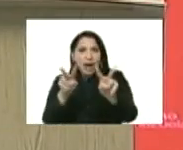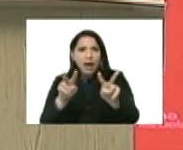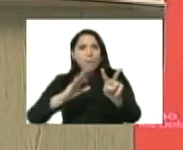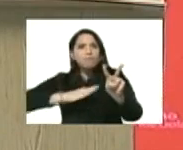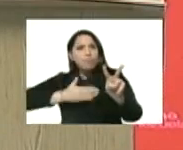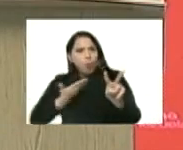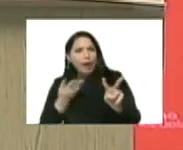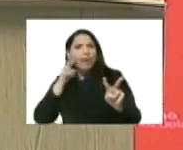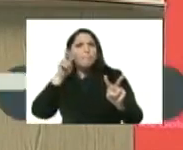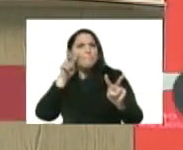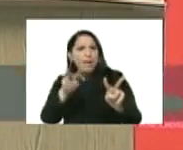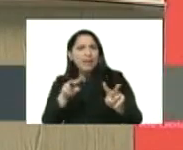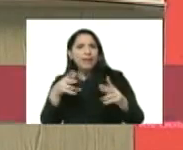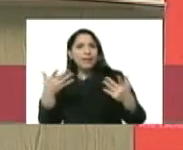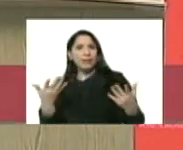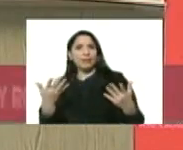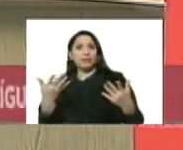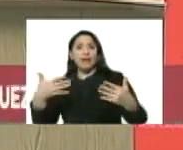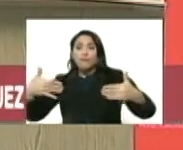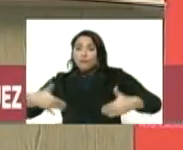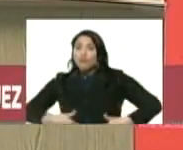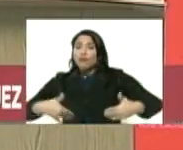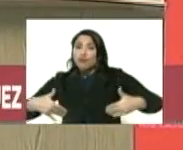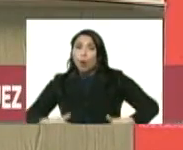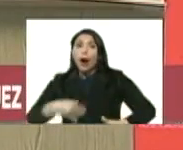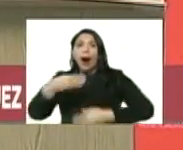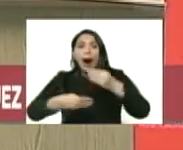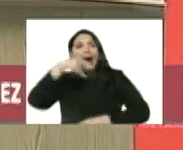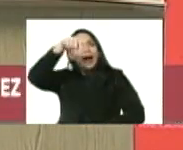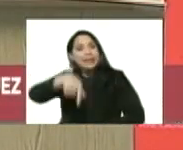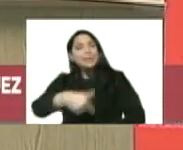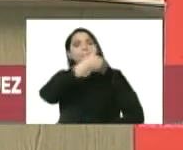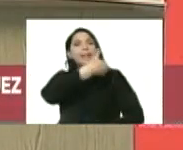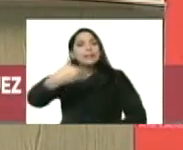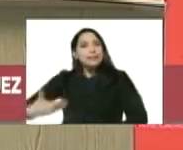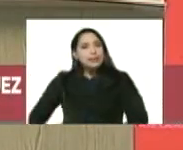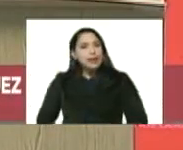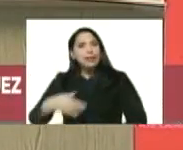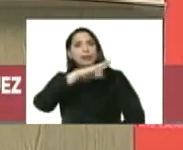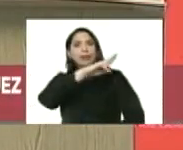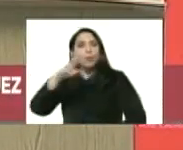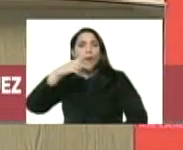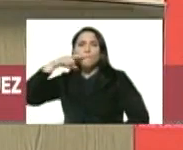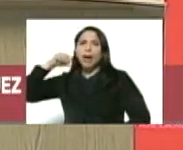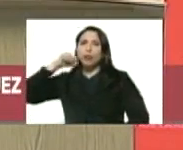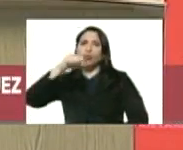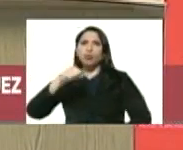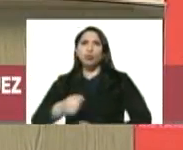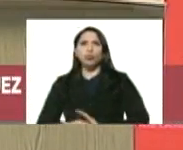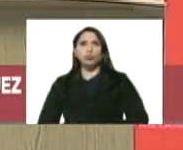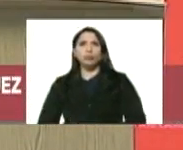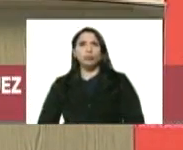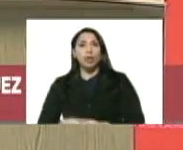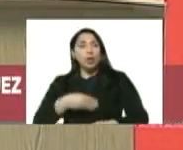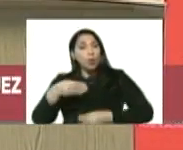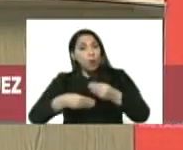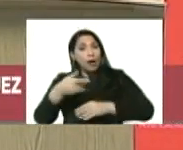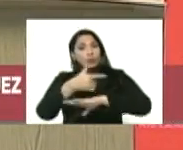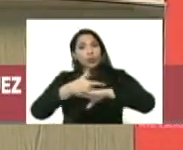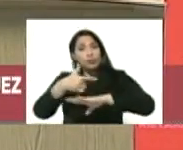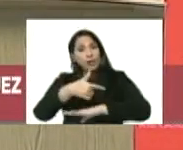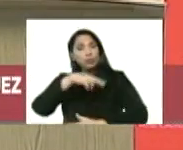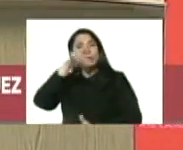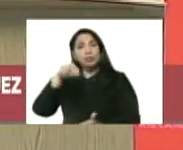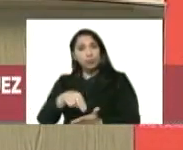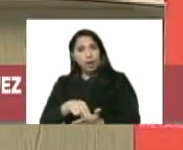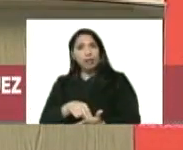puedan apreciar el esfuerzo que hace el presidente de la República, Nicolás Maduro, lo que hace el gobierno